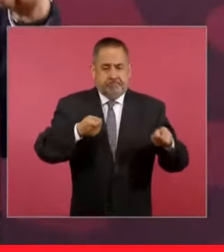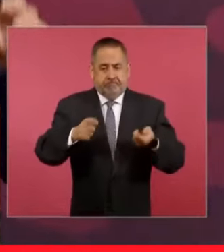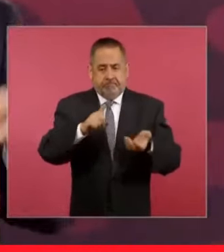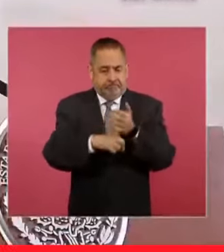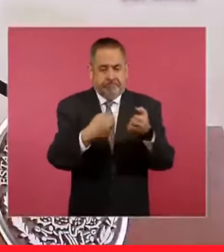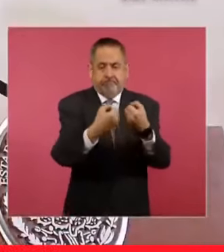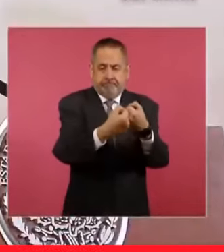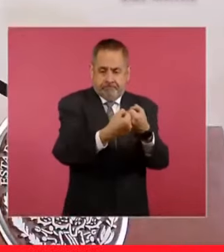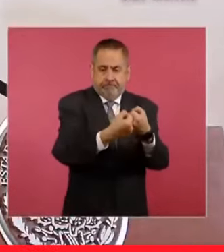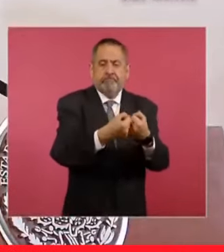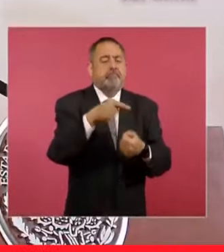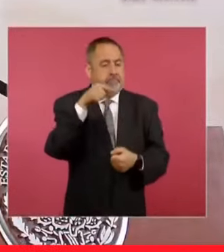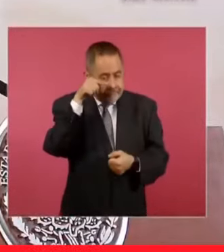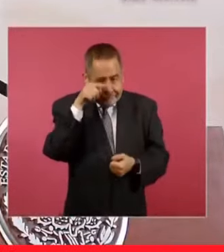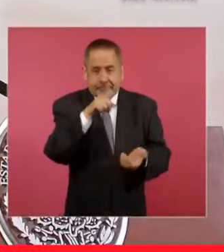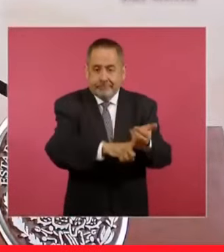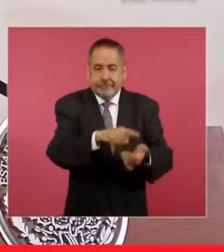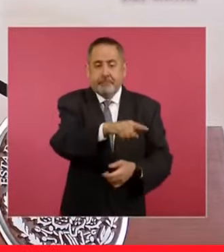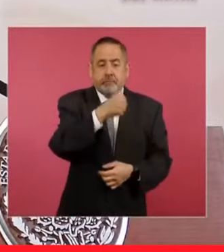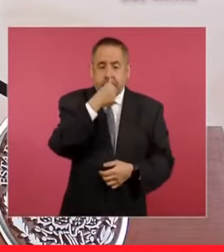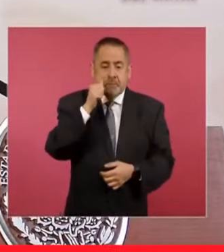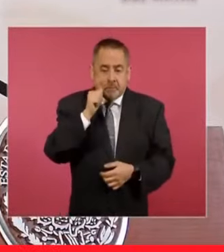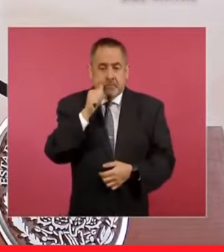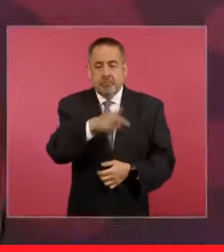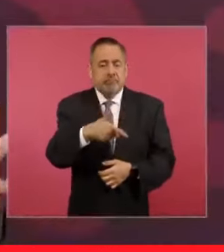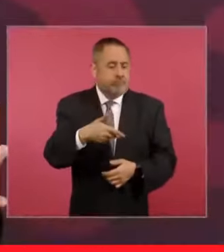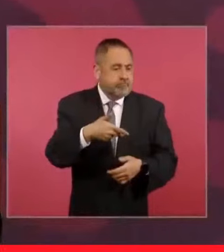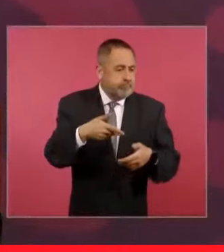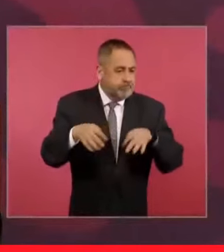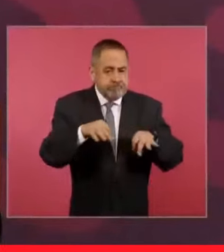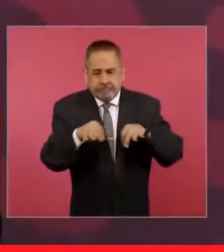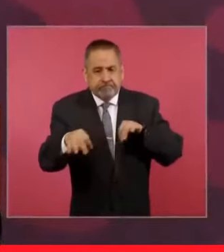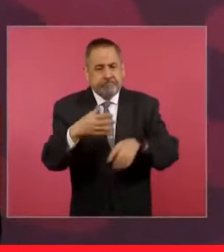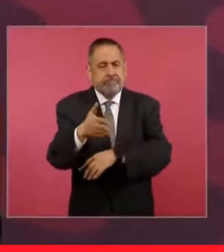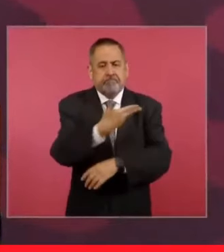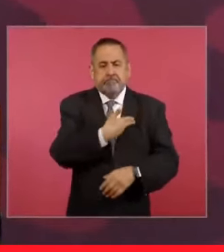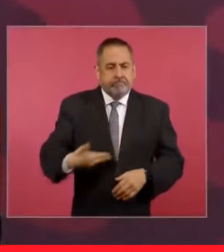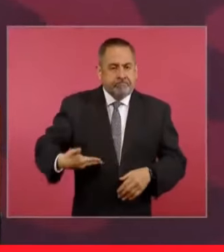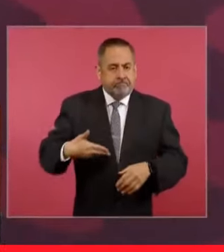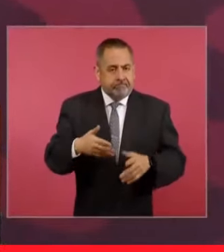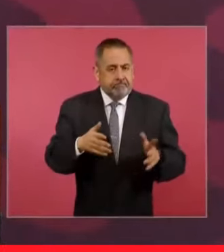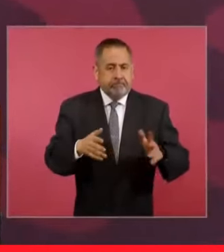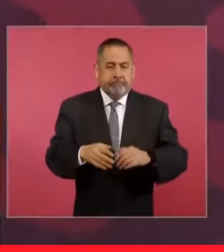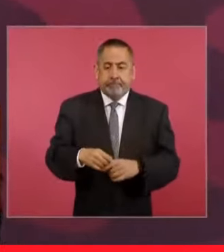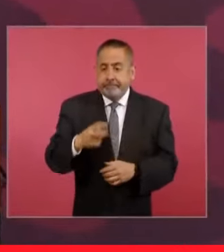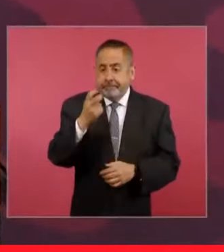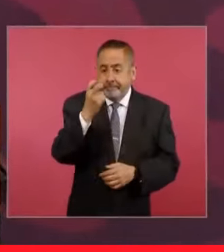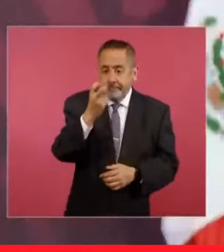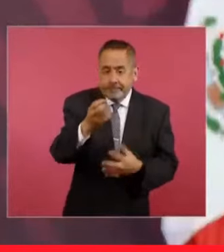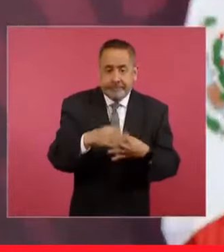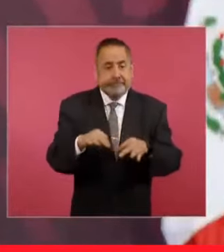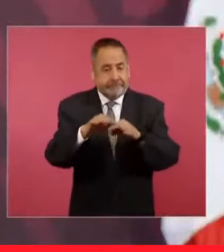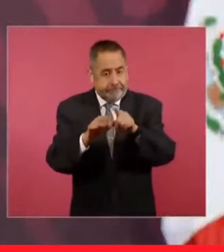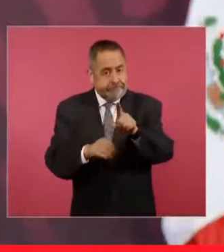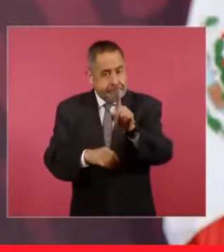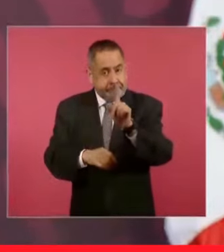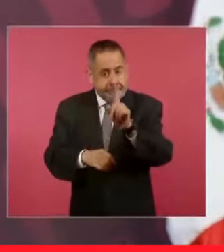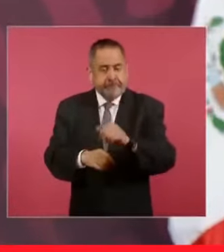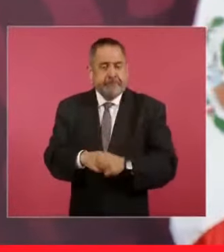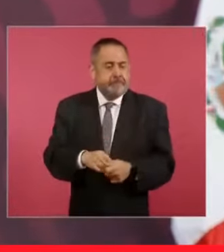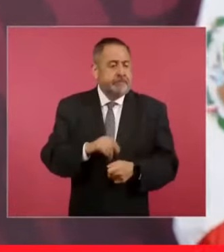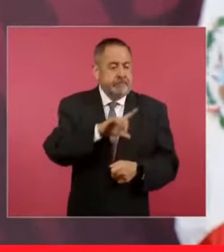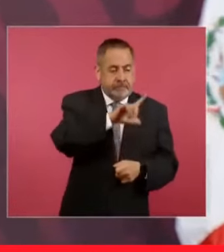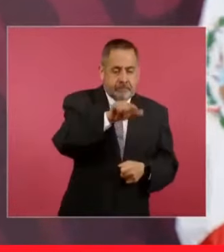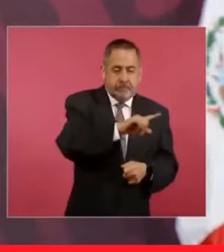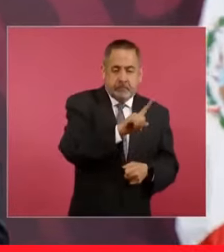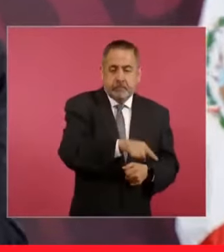franja fronteriza eso es importante Madero